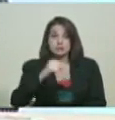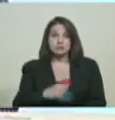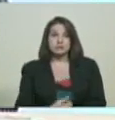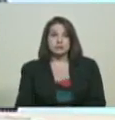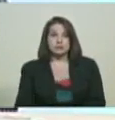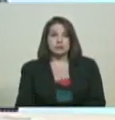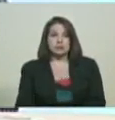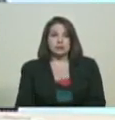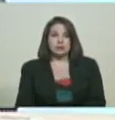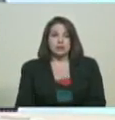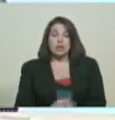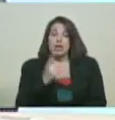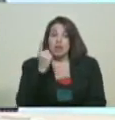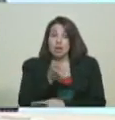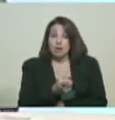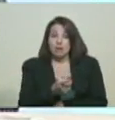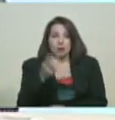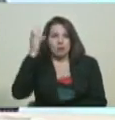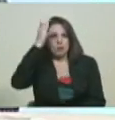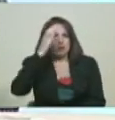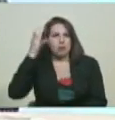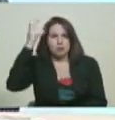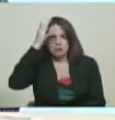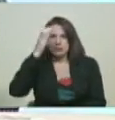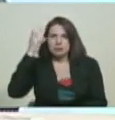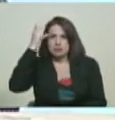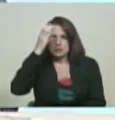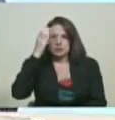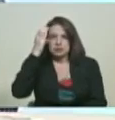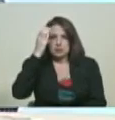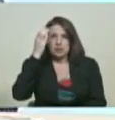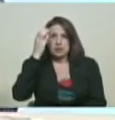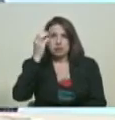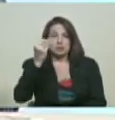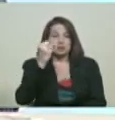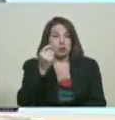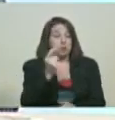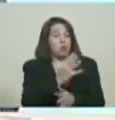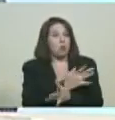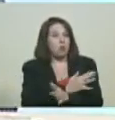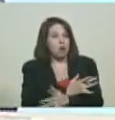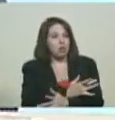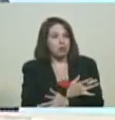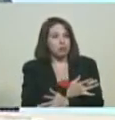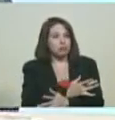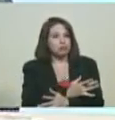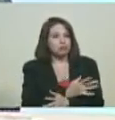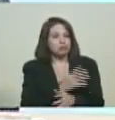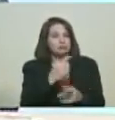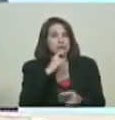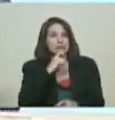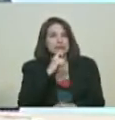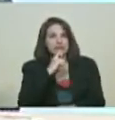tenemos que tener conciencia de que nosotros estamos jugando en las grandes ligas del mundo